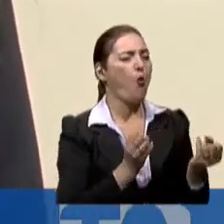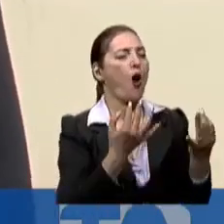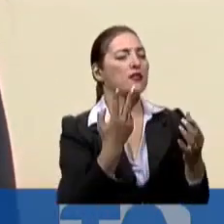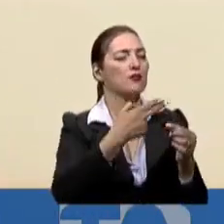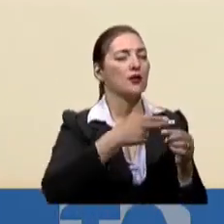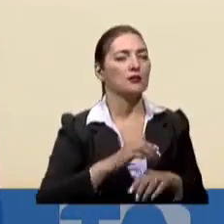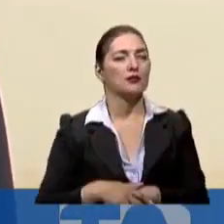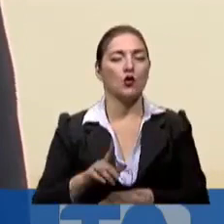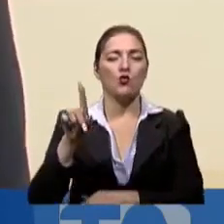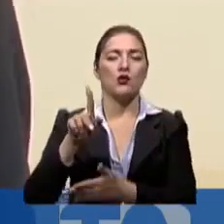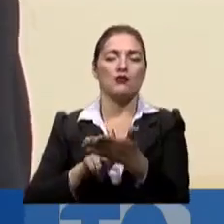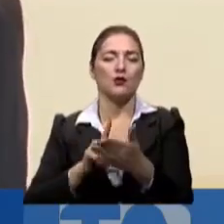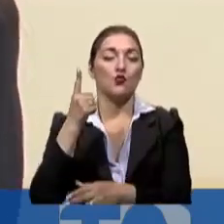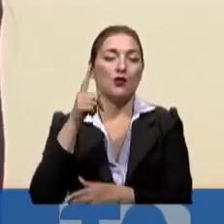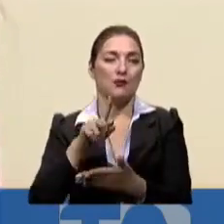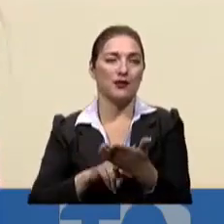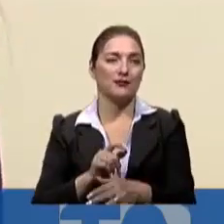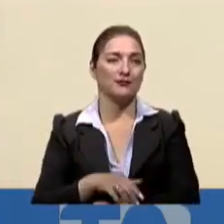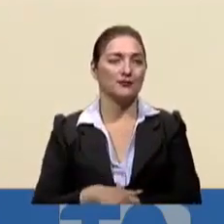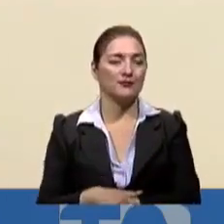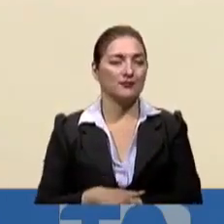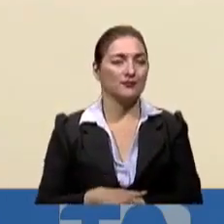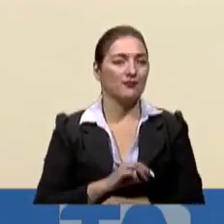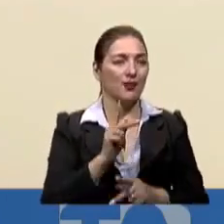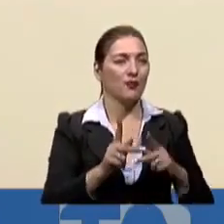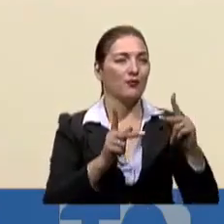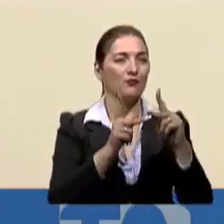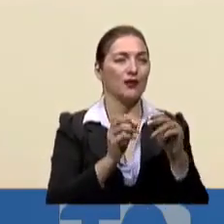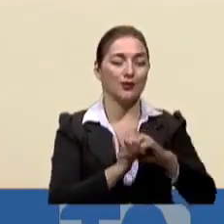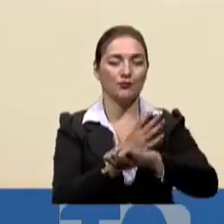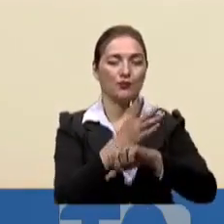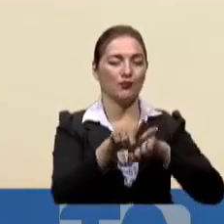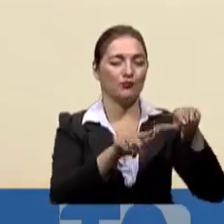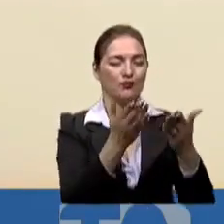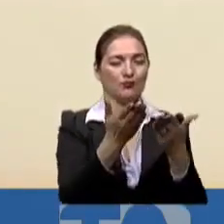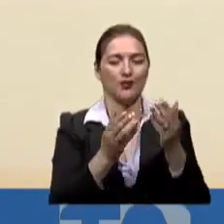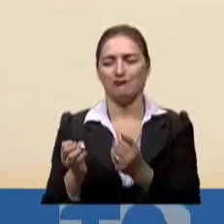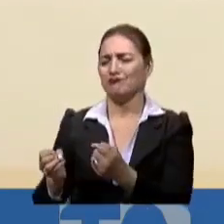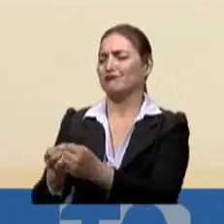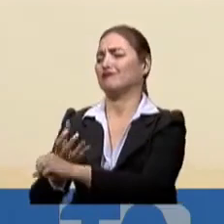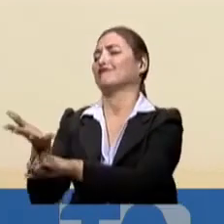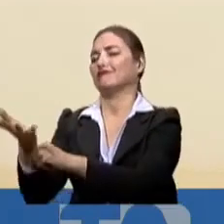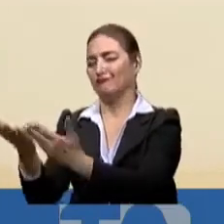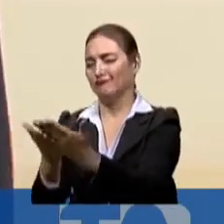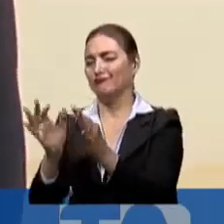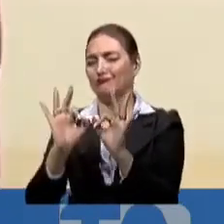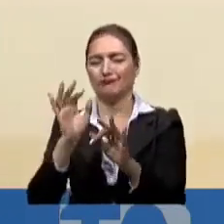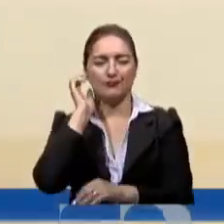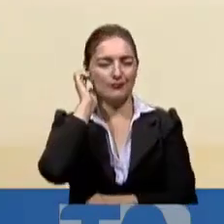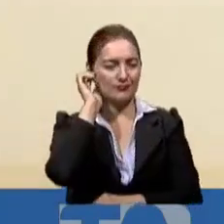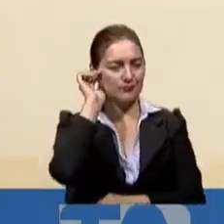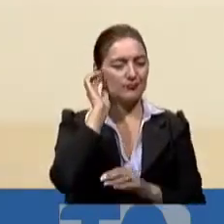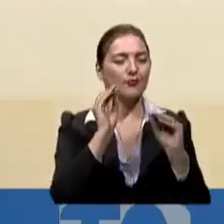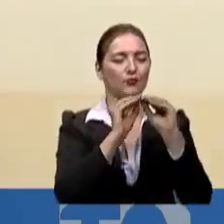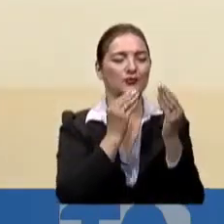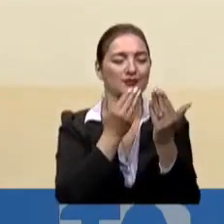has venido una vez una vez aquí Perfecto entonces recomiendas este servicio Sí muy recomendado verdad Muchísimas gracias